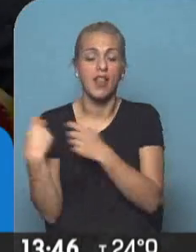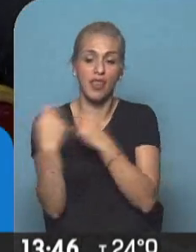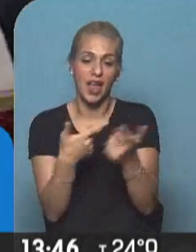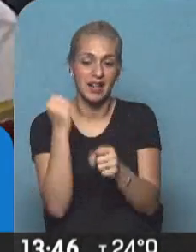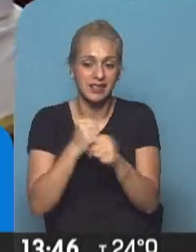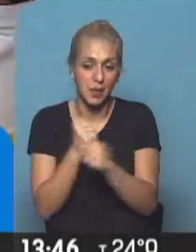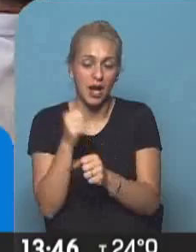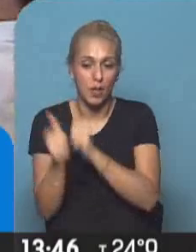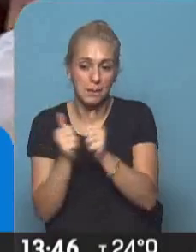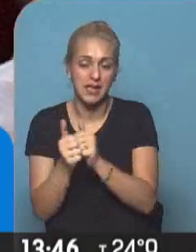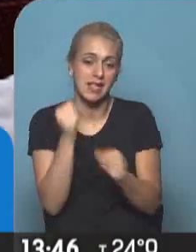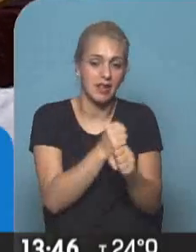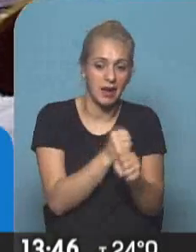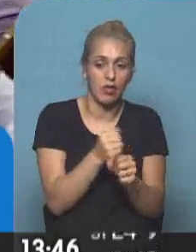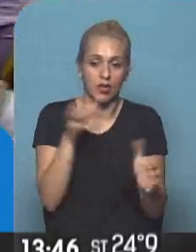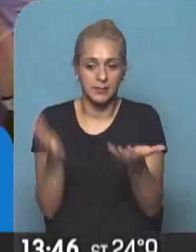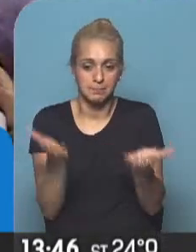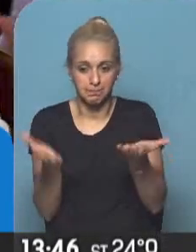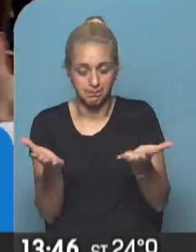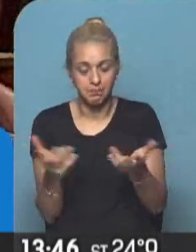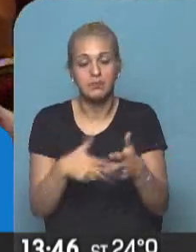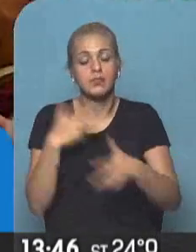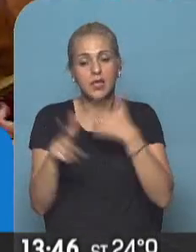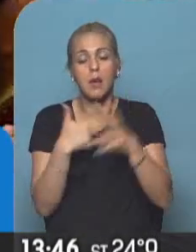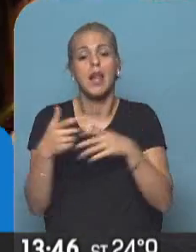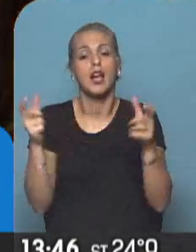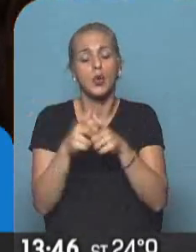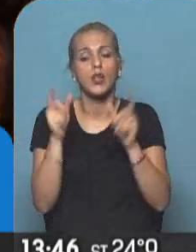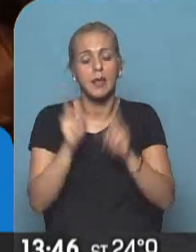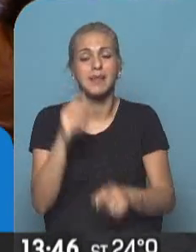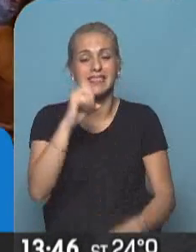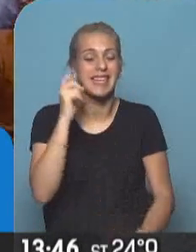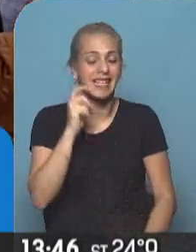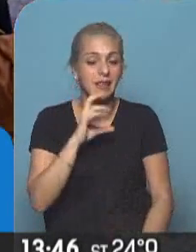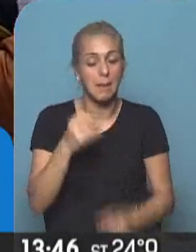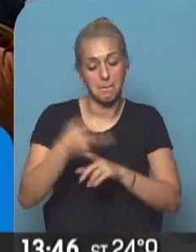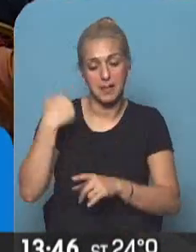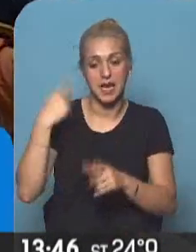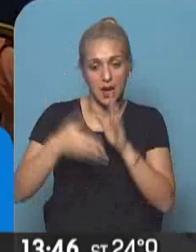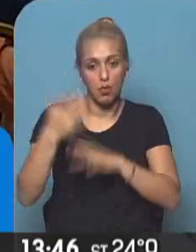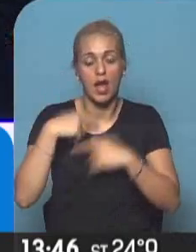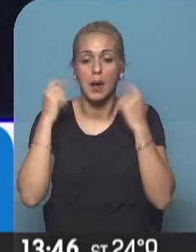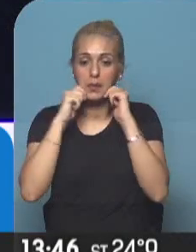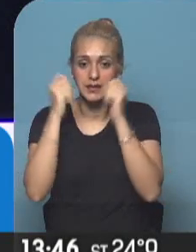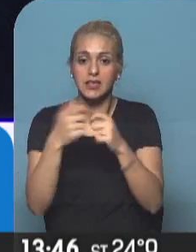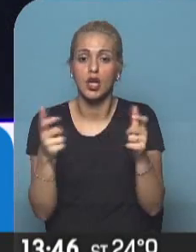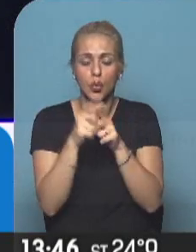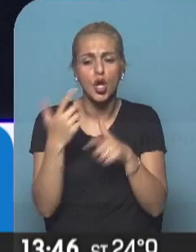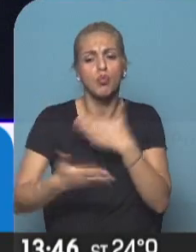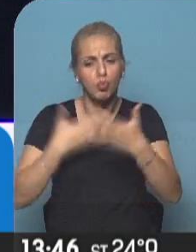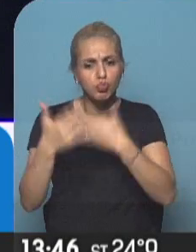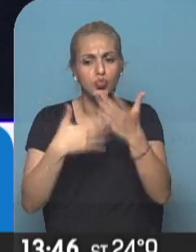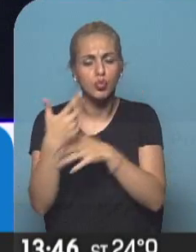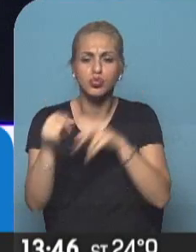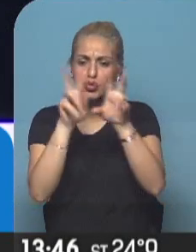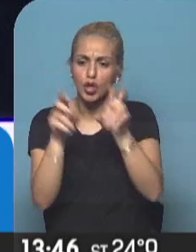cartera laboral se refirió a la reunión con la CGT. Mañana me toca visitar la CGT y hemos avanzado sobre muchos temas que